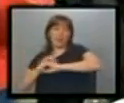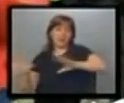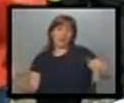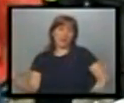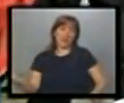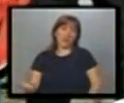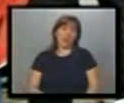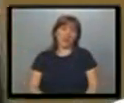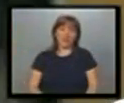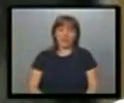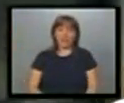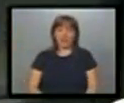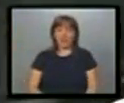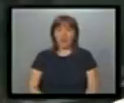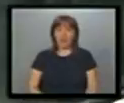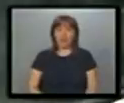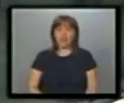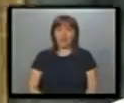yo.